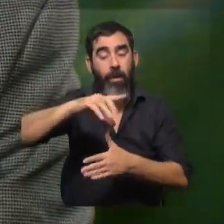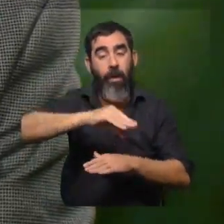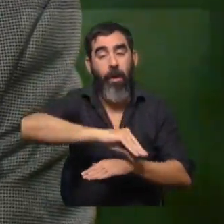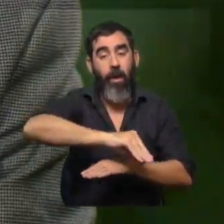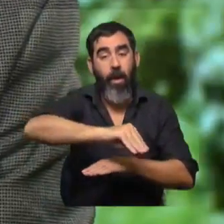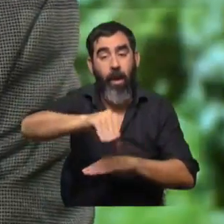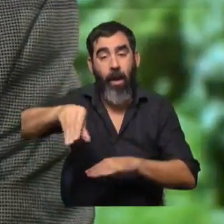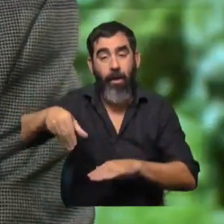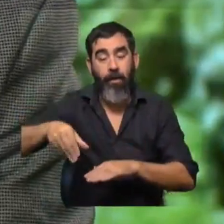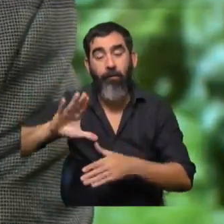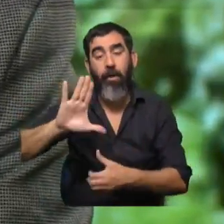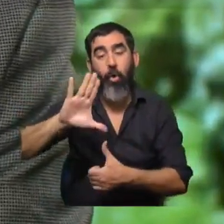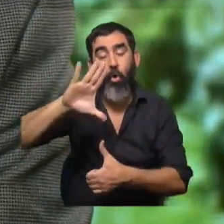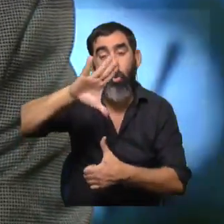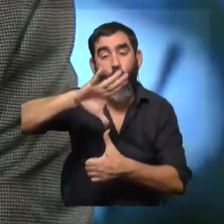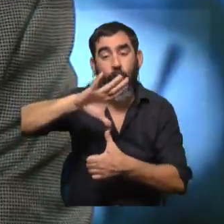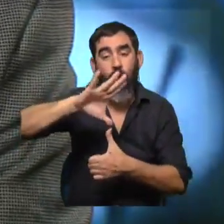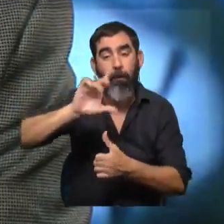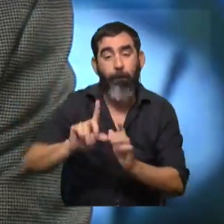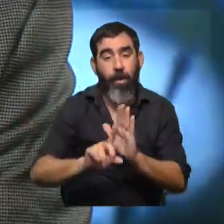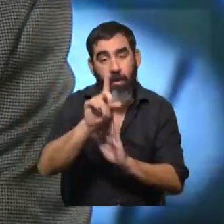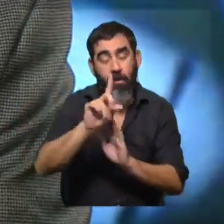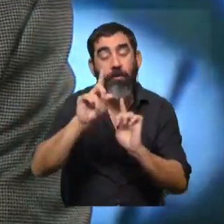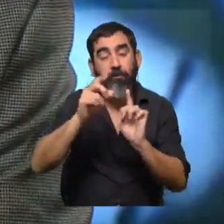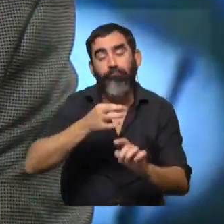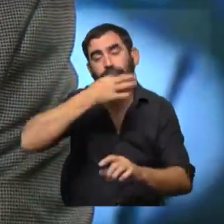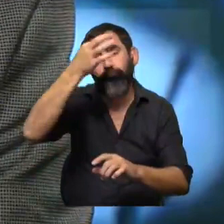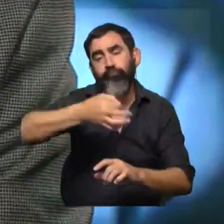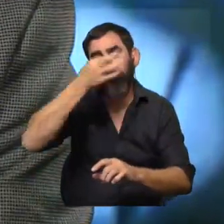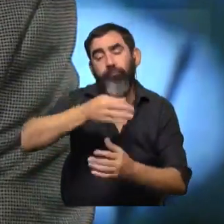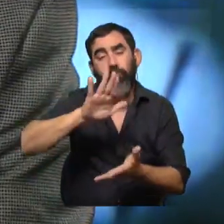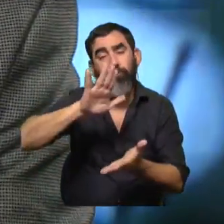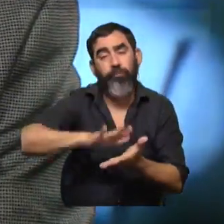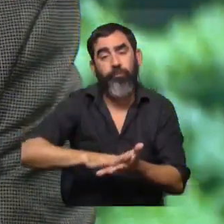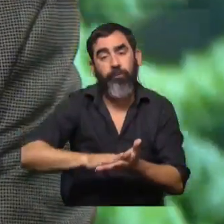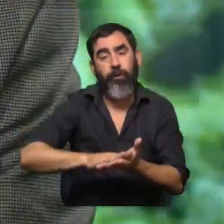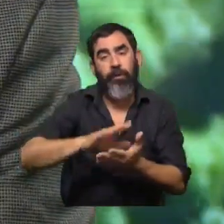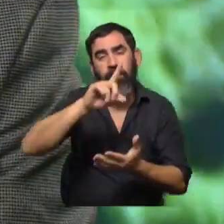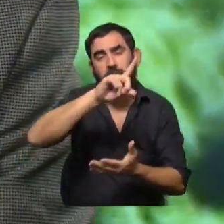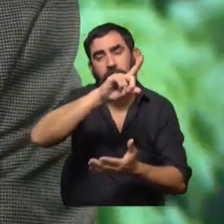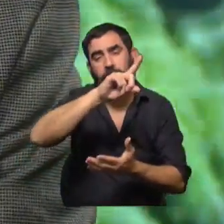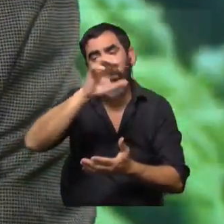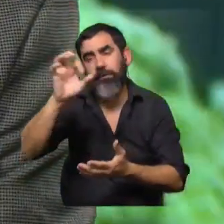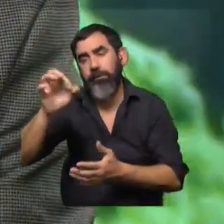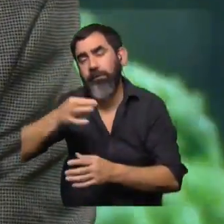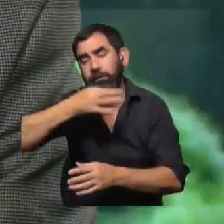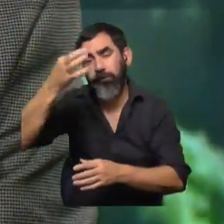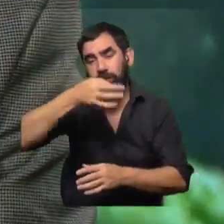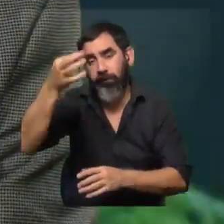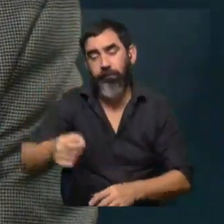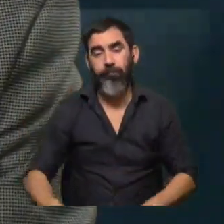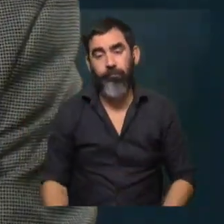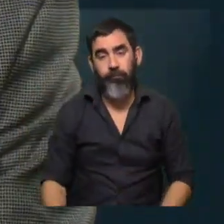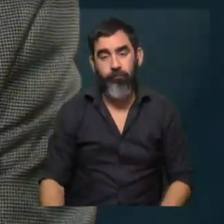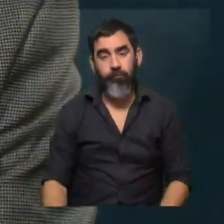Caribe, Norteamérica, que vinieron justamente a exponer más de 100 exposiciones,